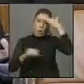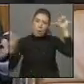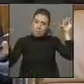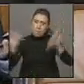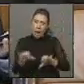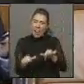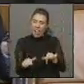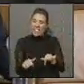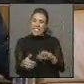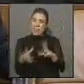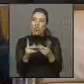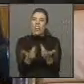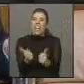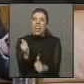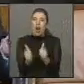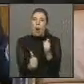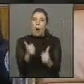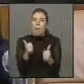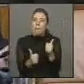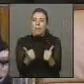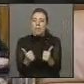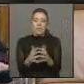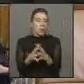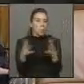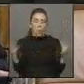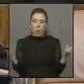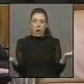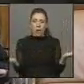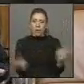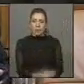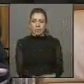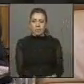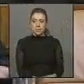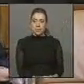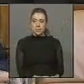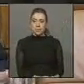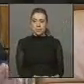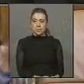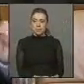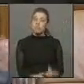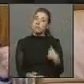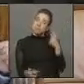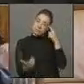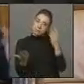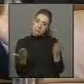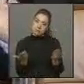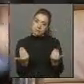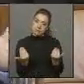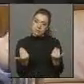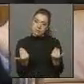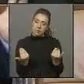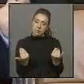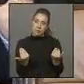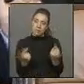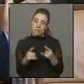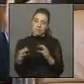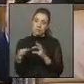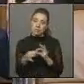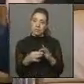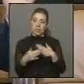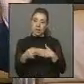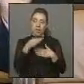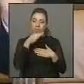Es este mundo de competitividad enorme. Así que yo creo que es una necesidad, y por eso es que quiero